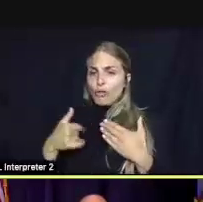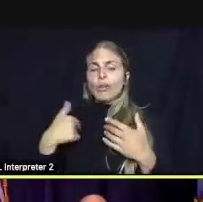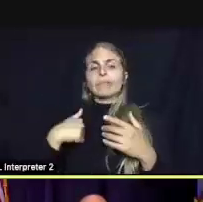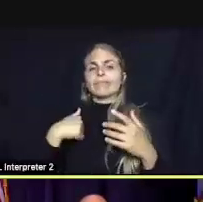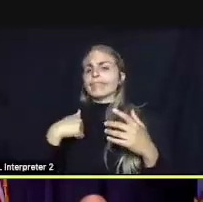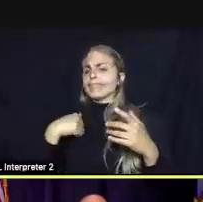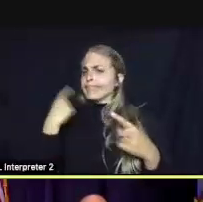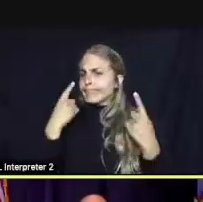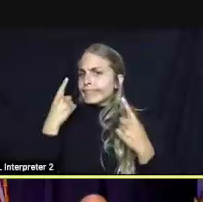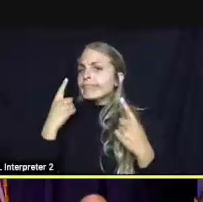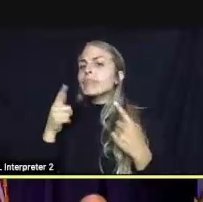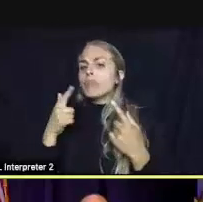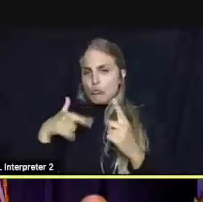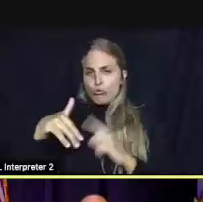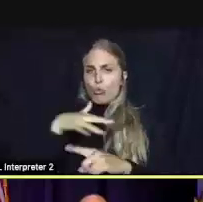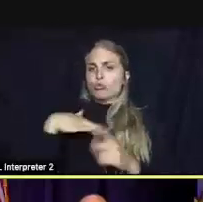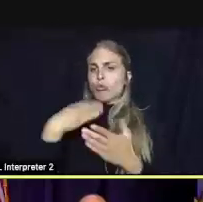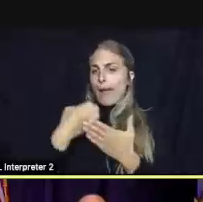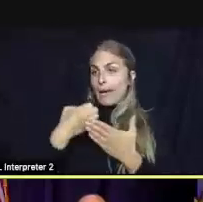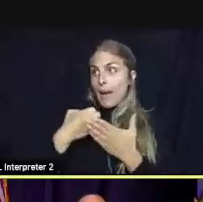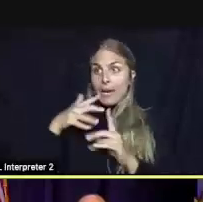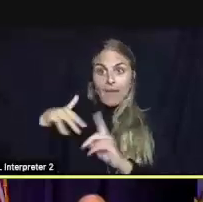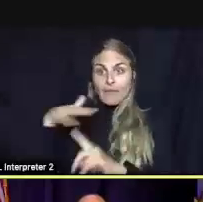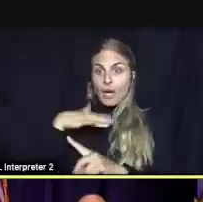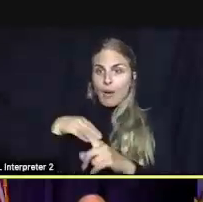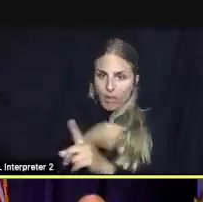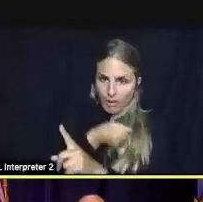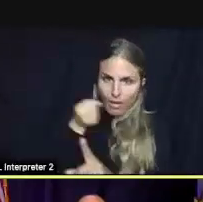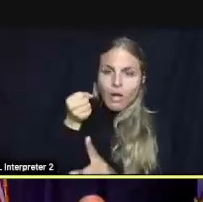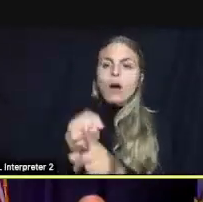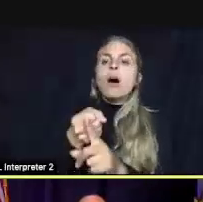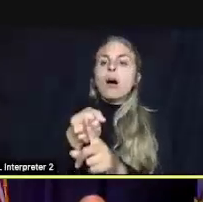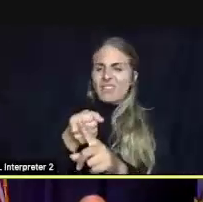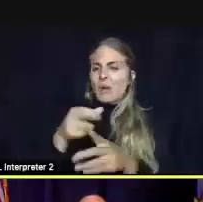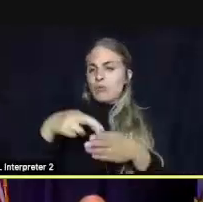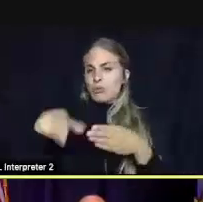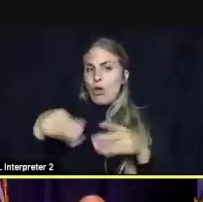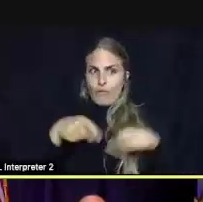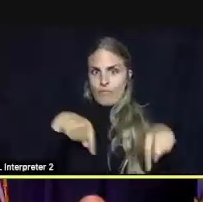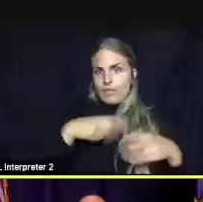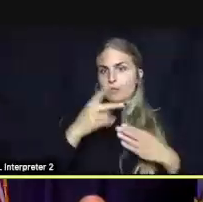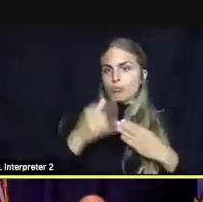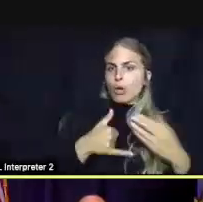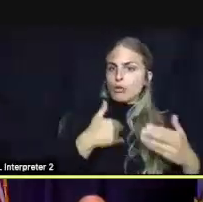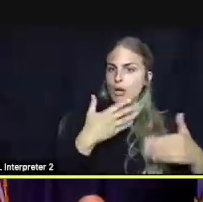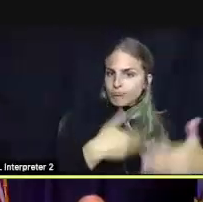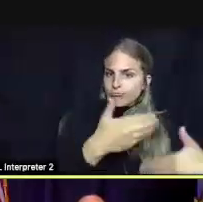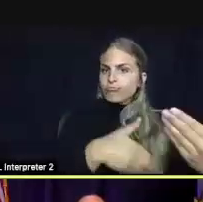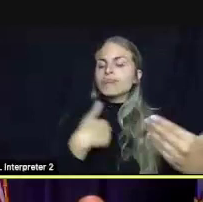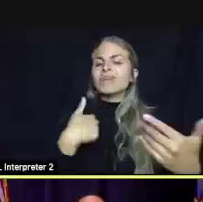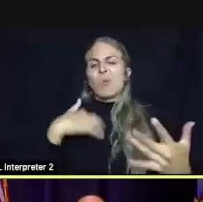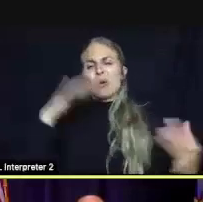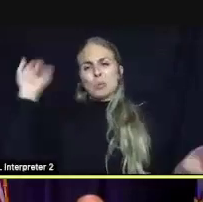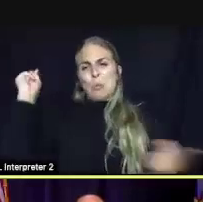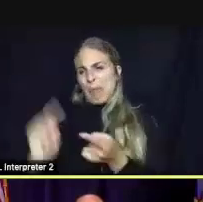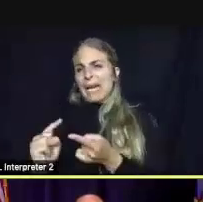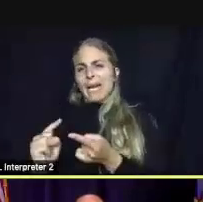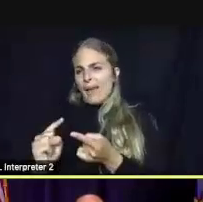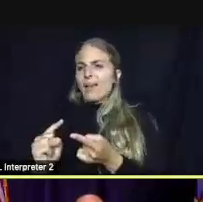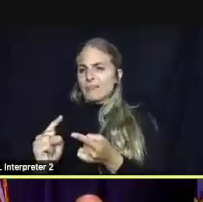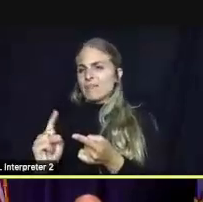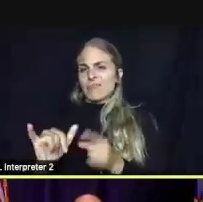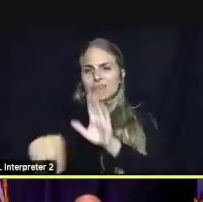DACE, como se conoce por sus siglas en inglés, describía el proyecto, los efectos sociales, económicos y